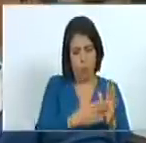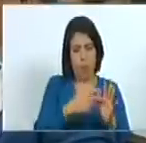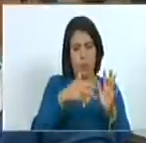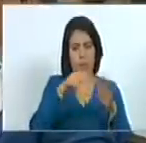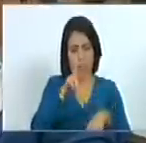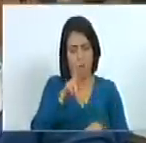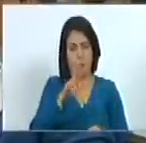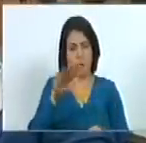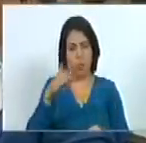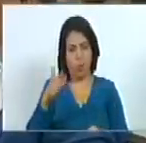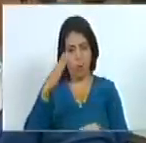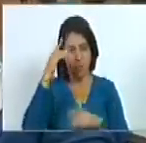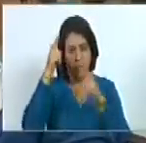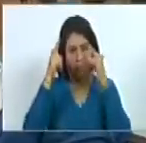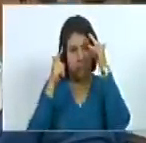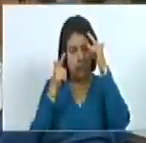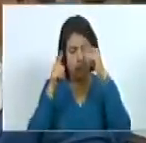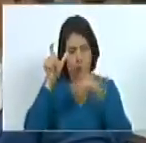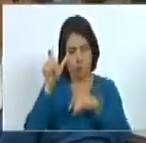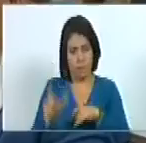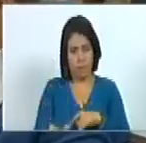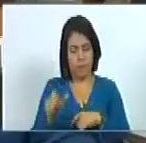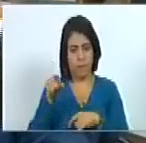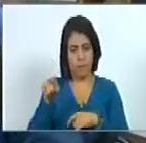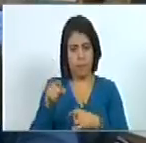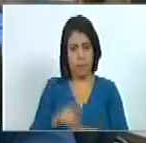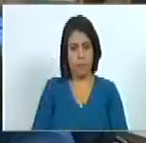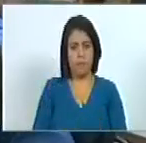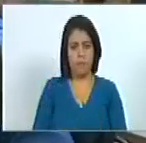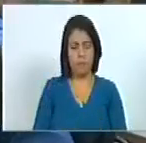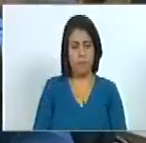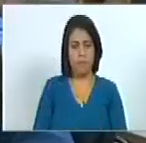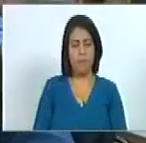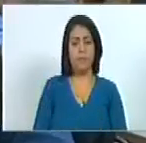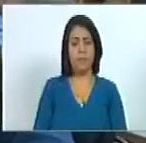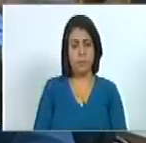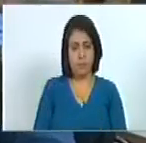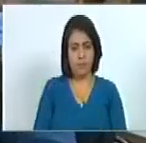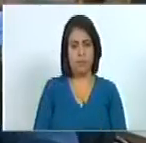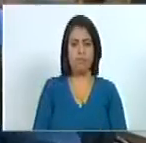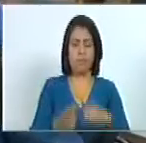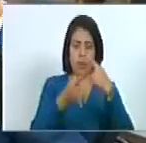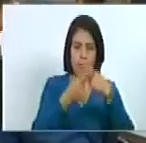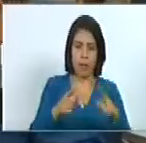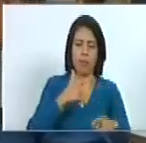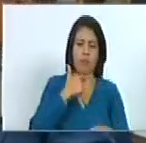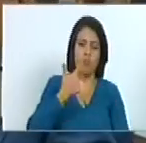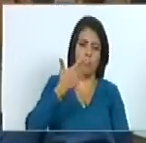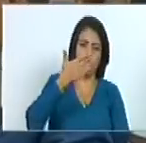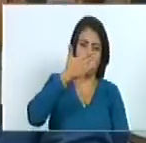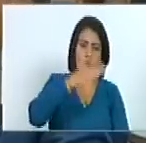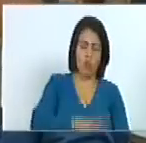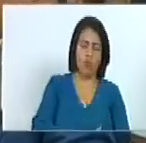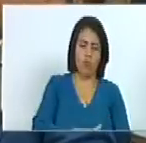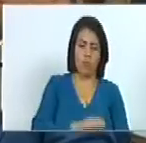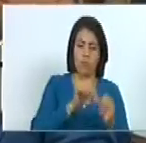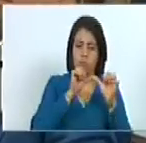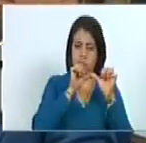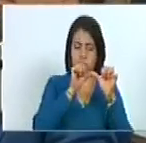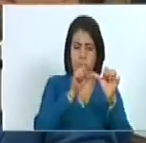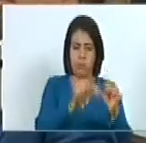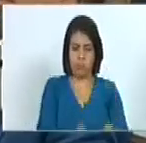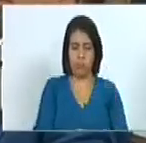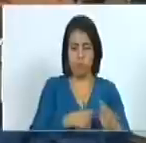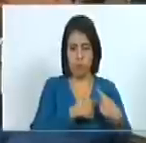2013, cuando el comandante supremo pasa a un plano distinto, donde se siembra definitivamente